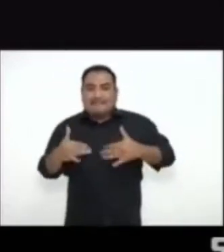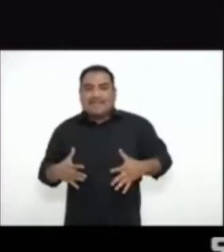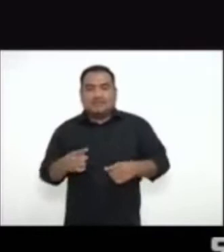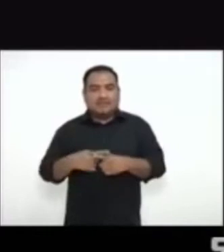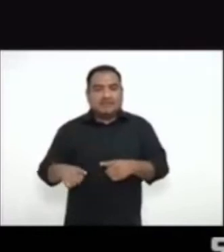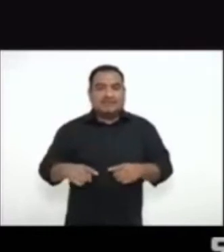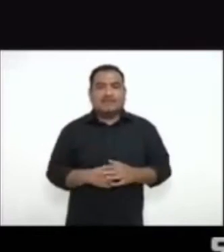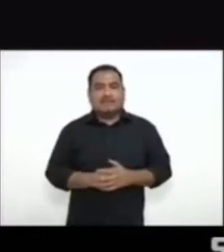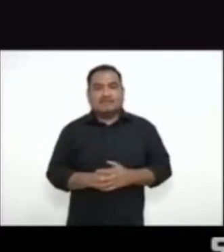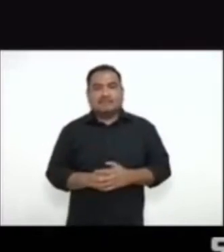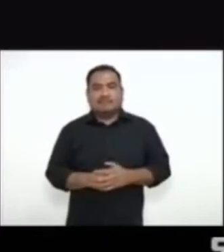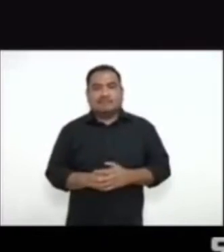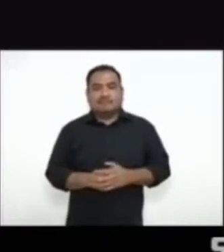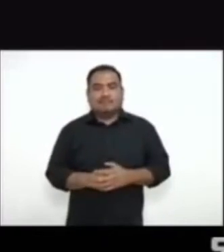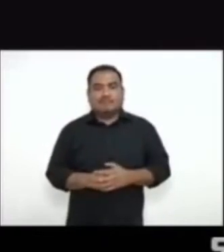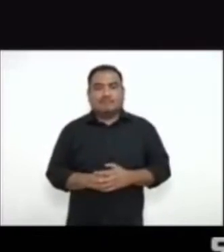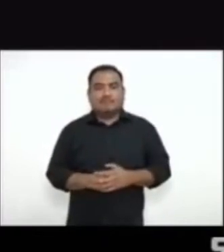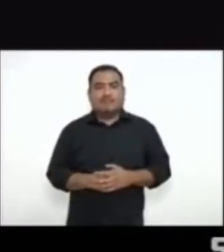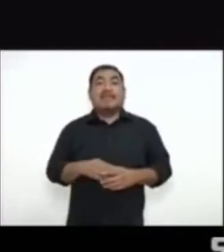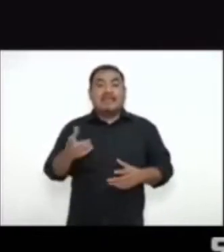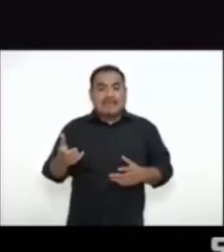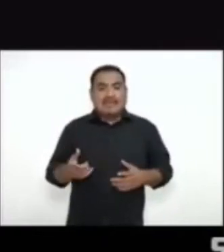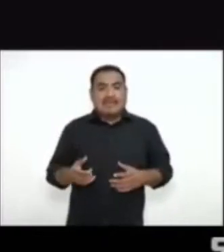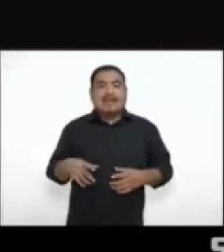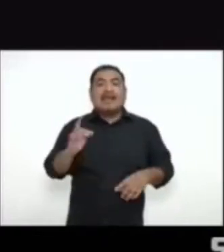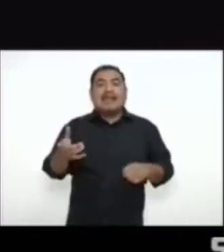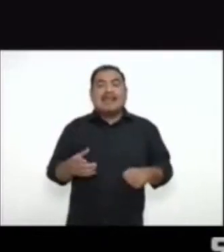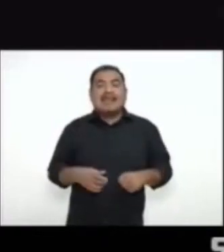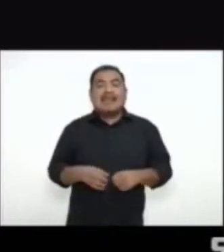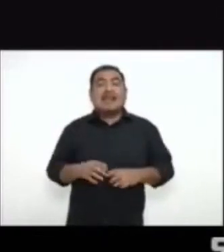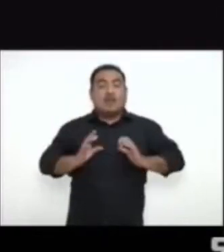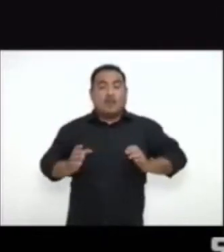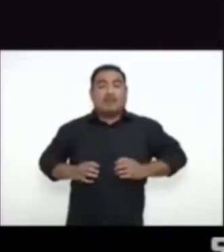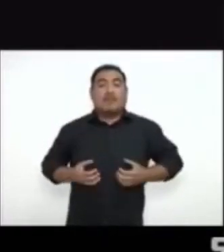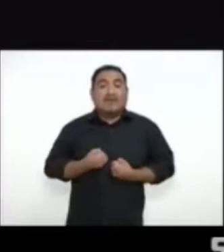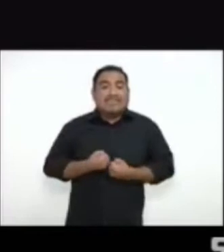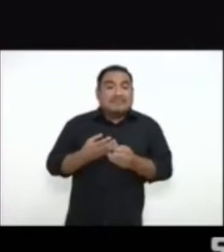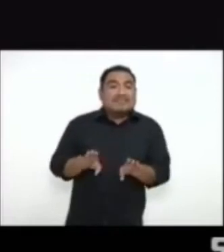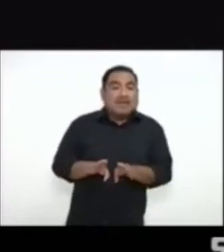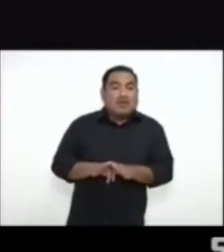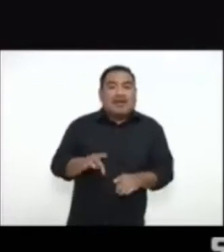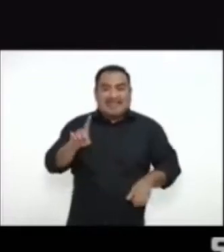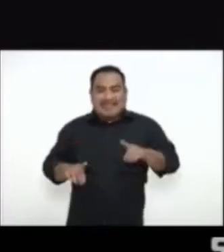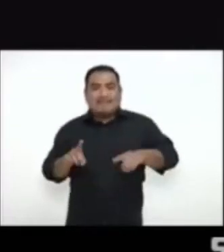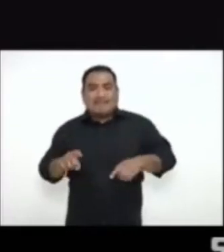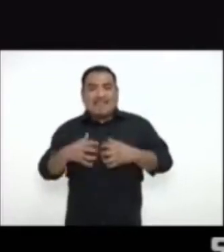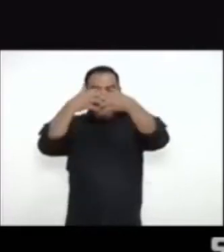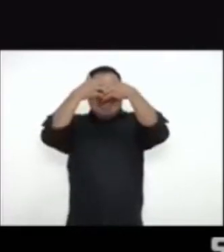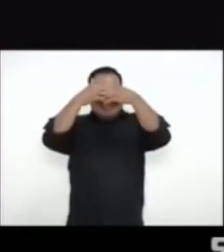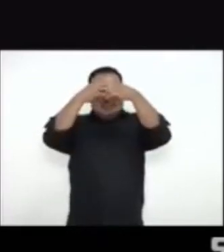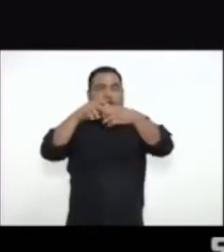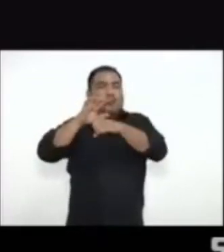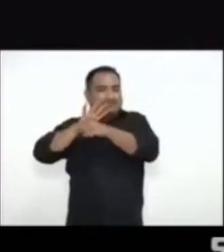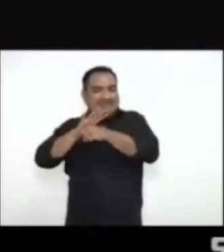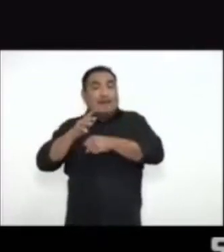diferentes. Entonces, los síntomas van a depender, sí, de la masa conflictual, pero de nuestra